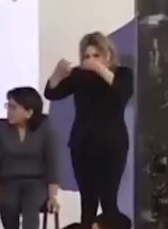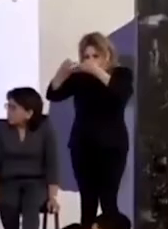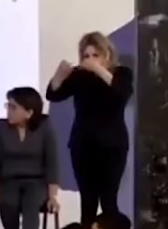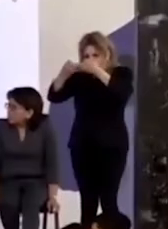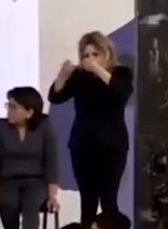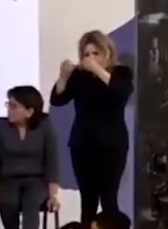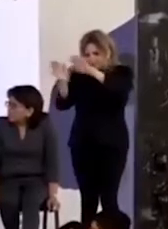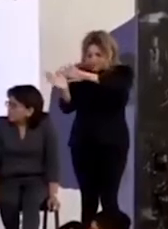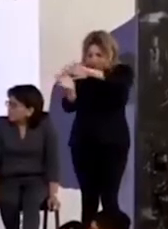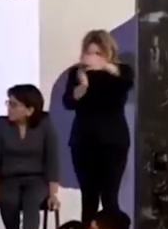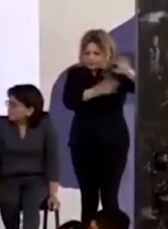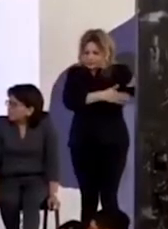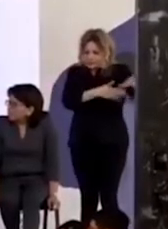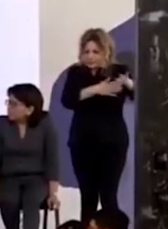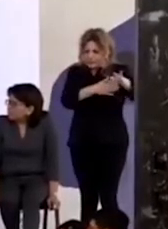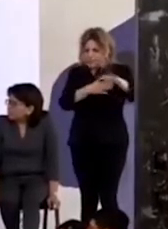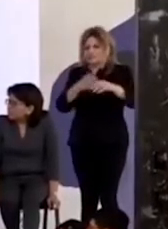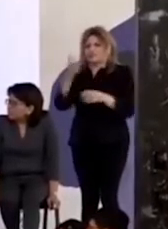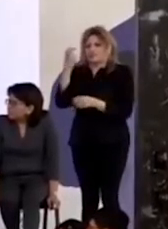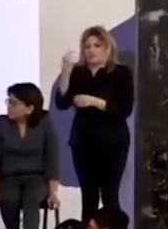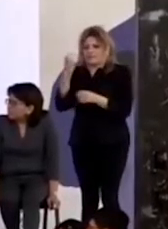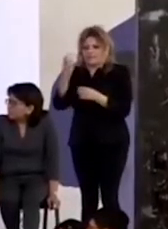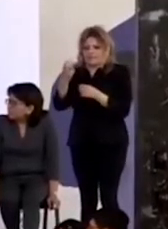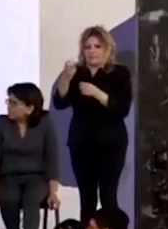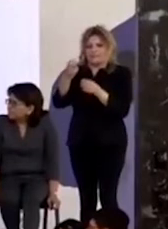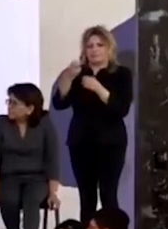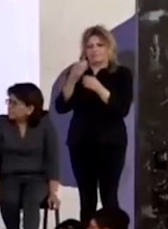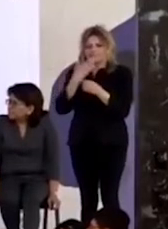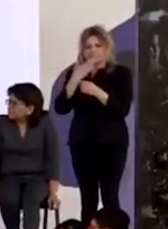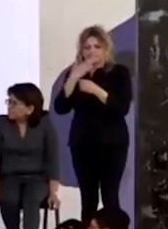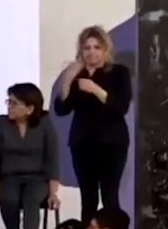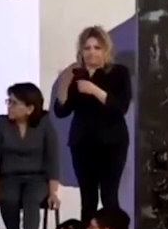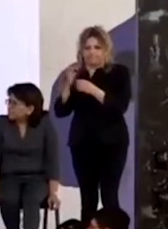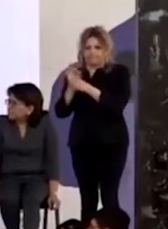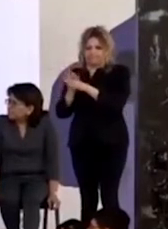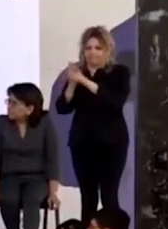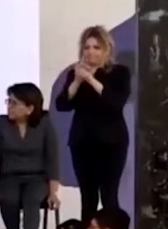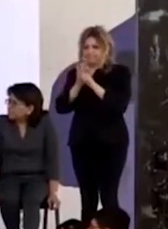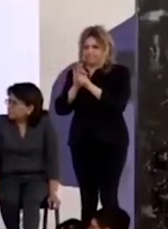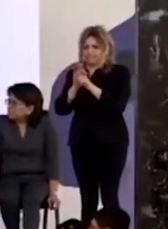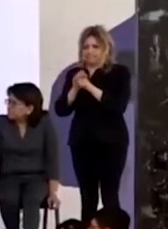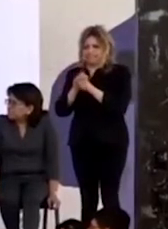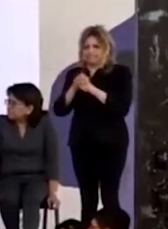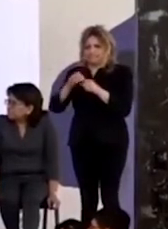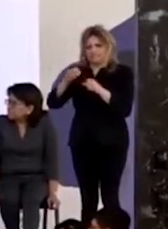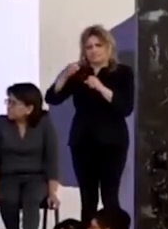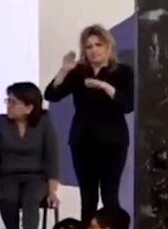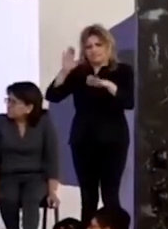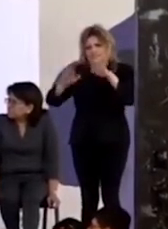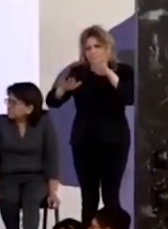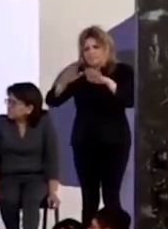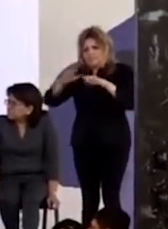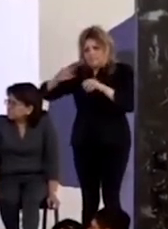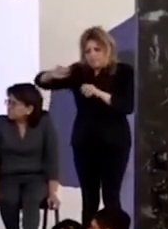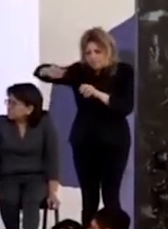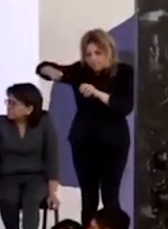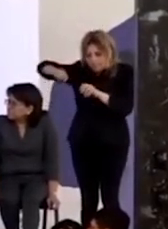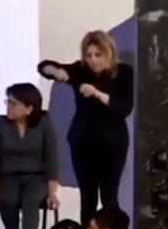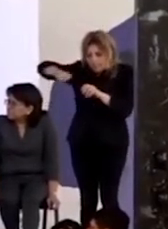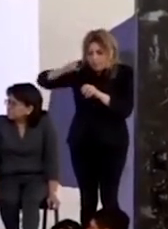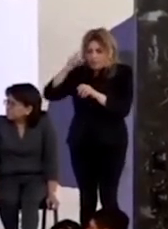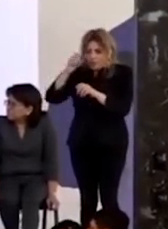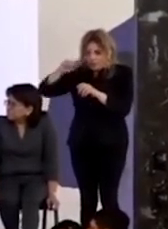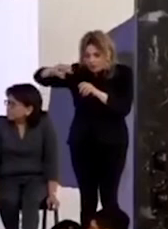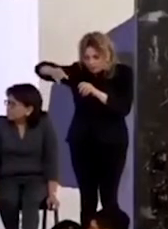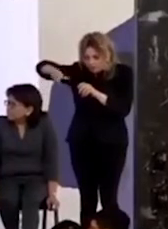A diferencia de cuando viene el agua en la tubería, que nada más abrimos la llave y la cerramos, pues en este caso tenemos que estar muy involucrados